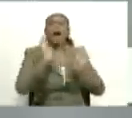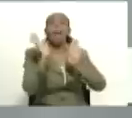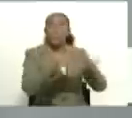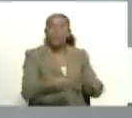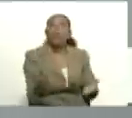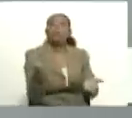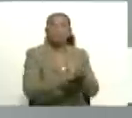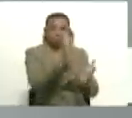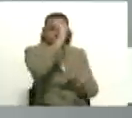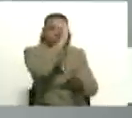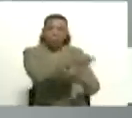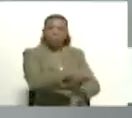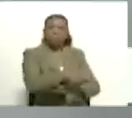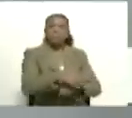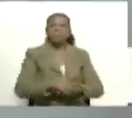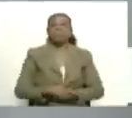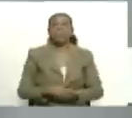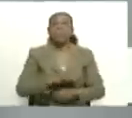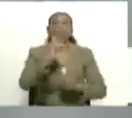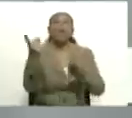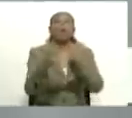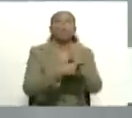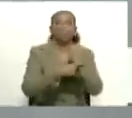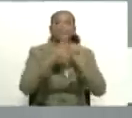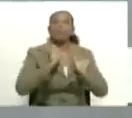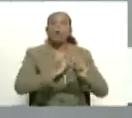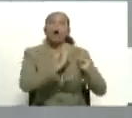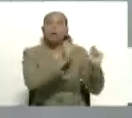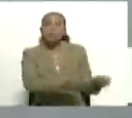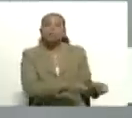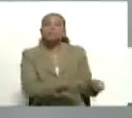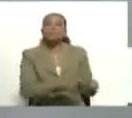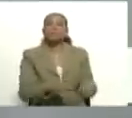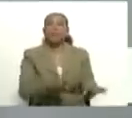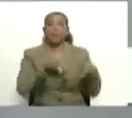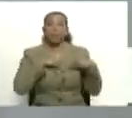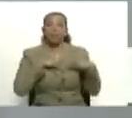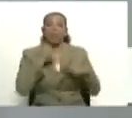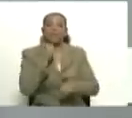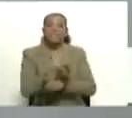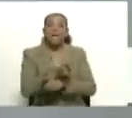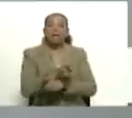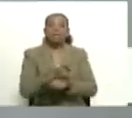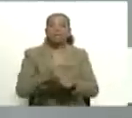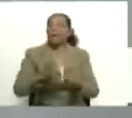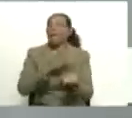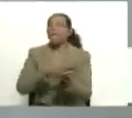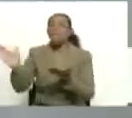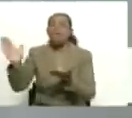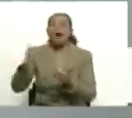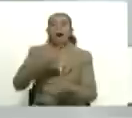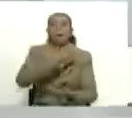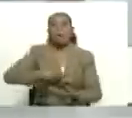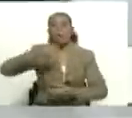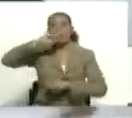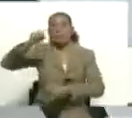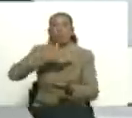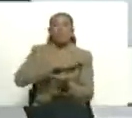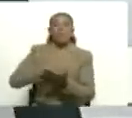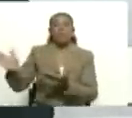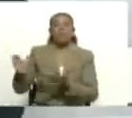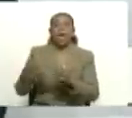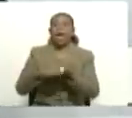su reconocimiento al presidente encargado, Juan Guaidó. La línea sensata se impone, cese de usurpación por la fuerza y cero engaños y